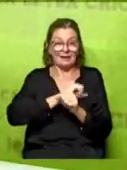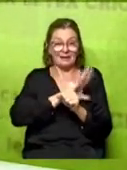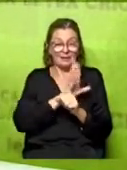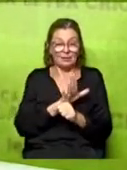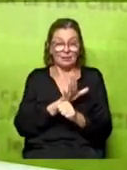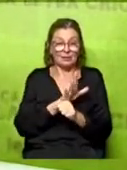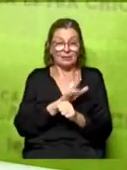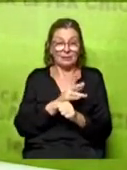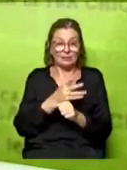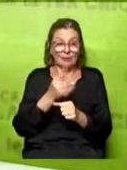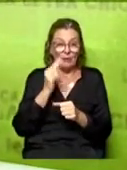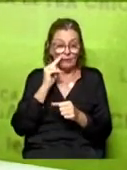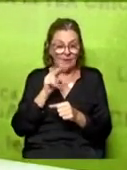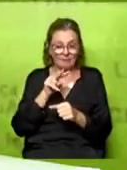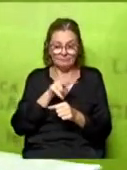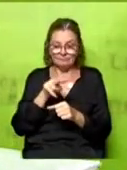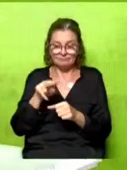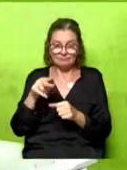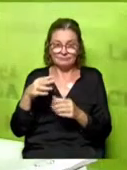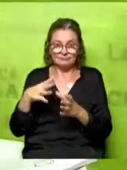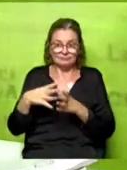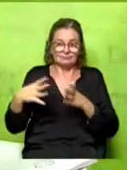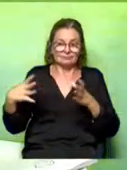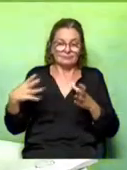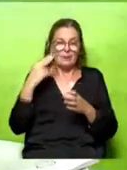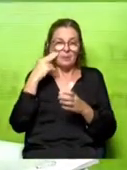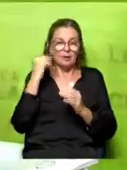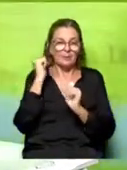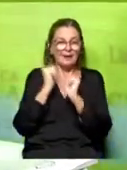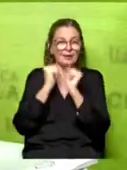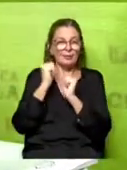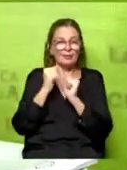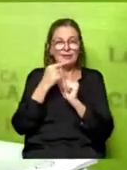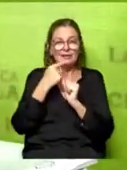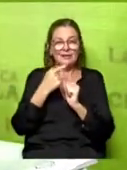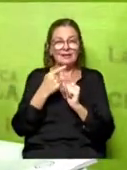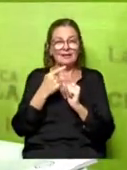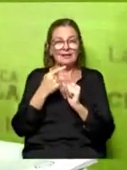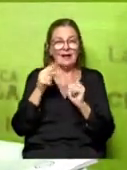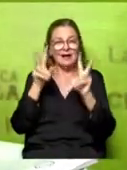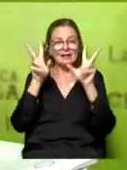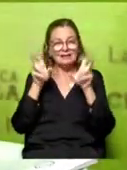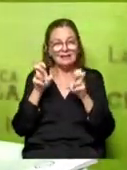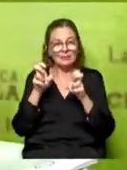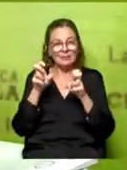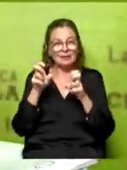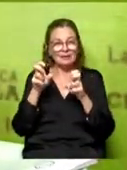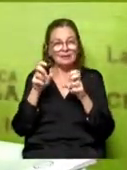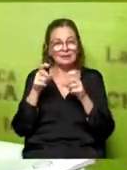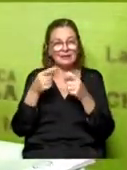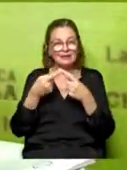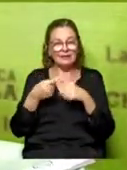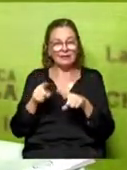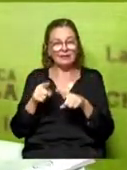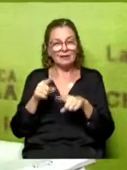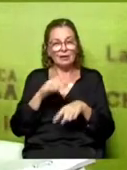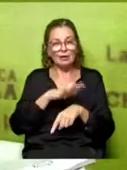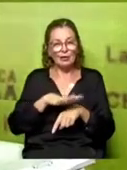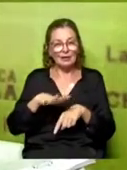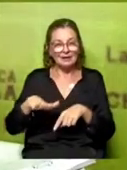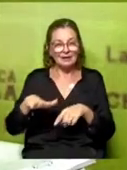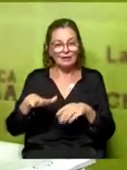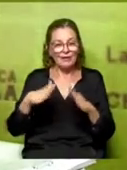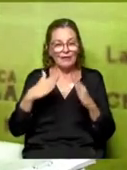cuando uno ve todas esas crisis macroeconómicas, y como decía Mauricio, el abordaje tiene que ser diferente. Los niños viven en